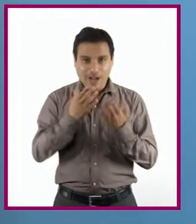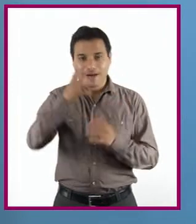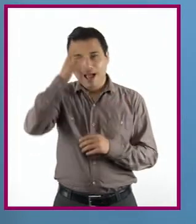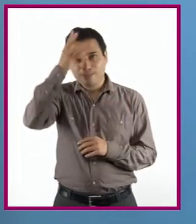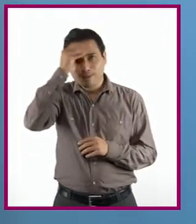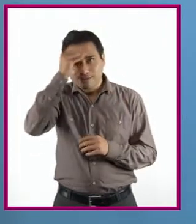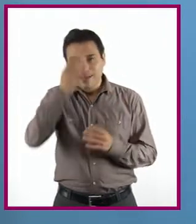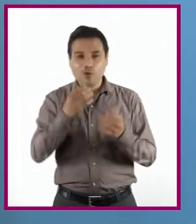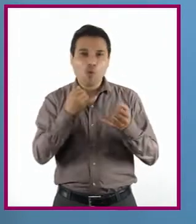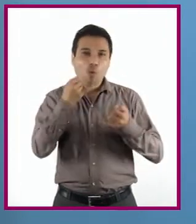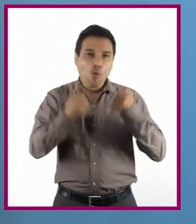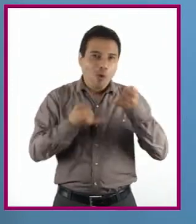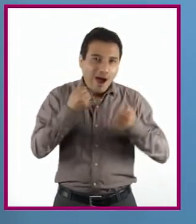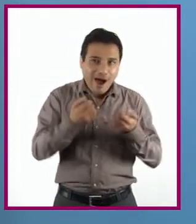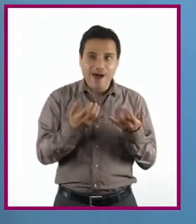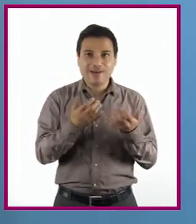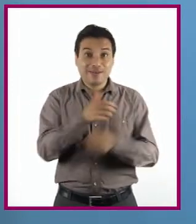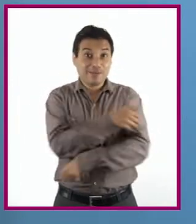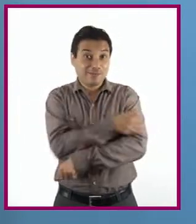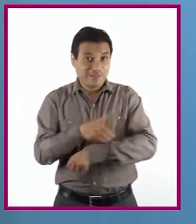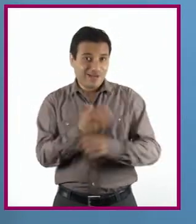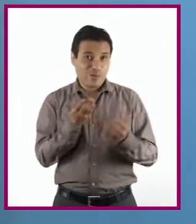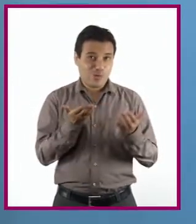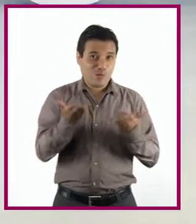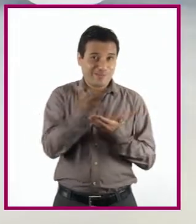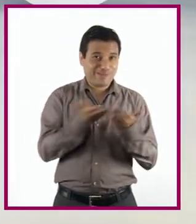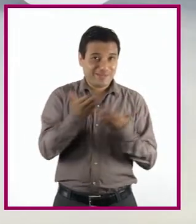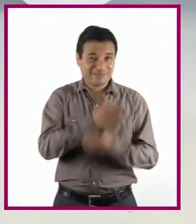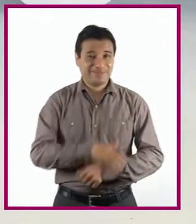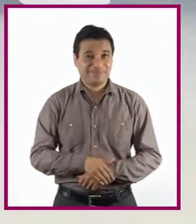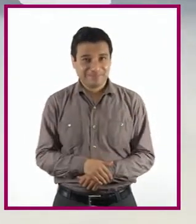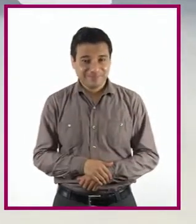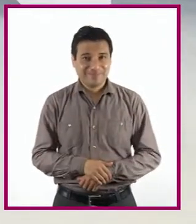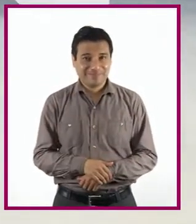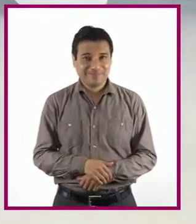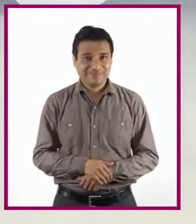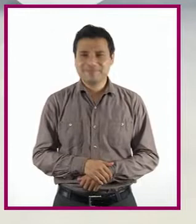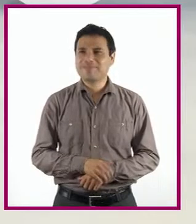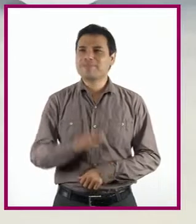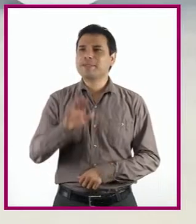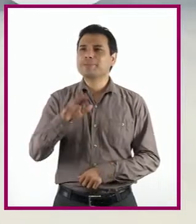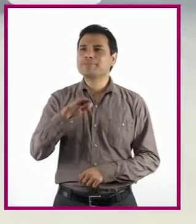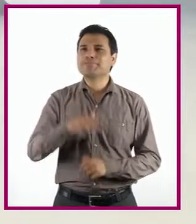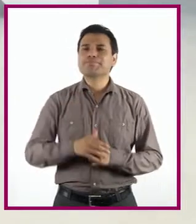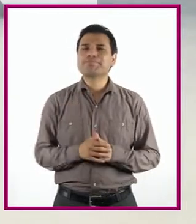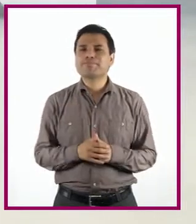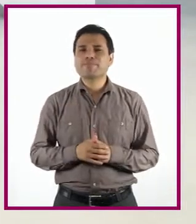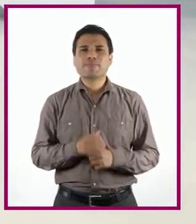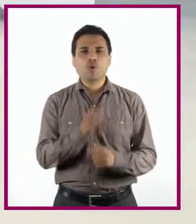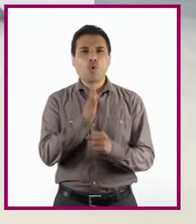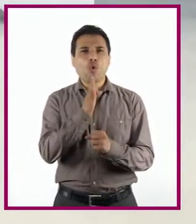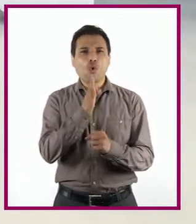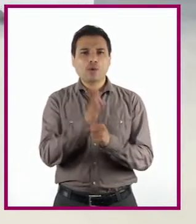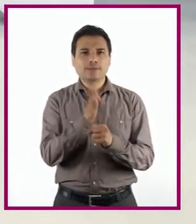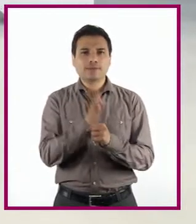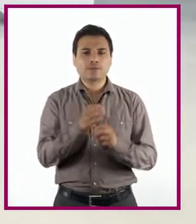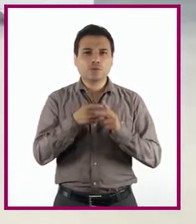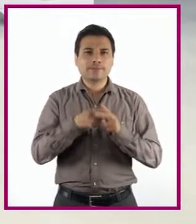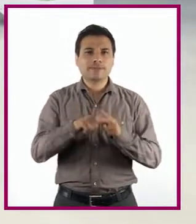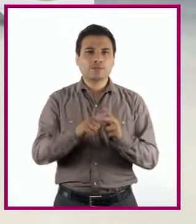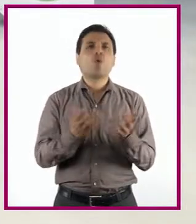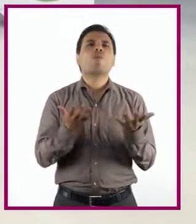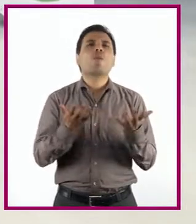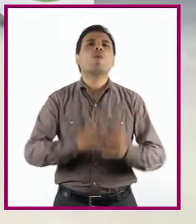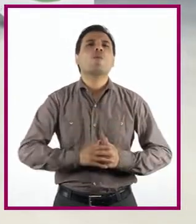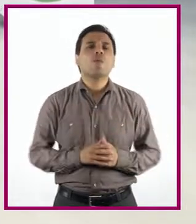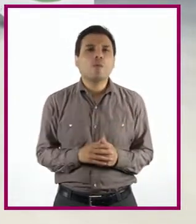aprender, jugar y convivir con la familia. ¿Qué te parece, Nadia? Si para comenzar les